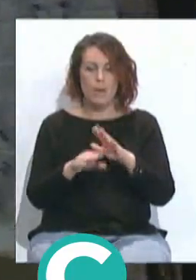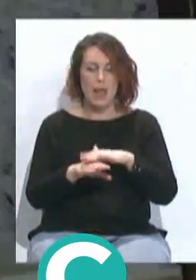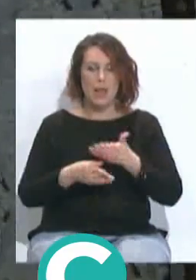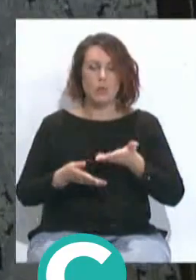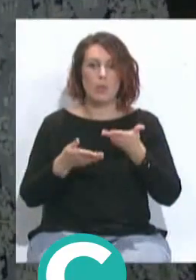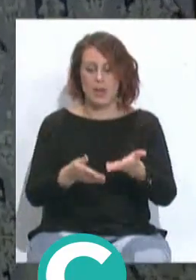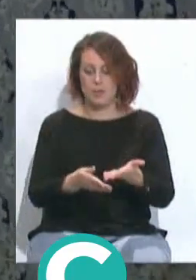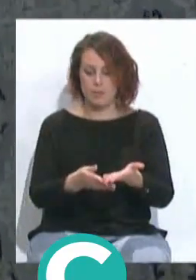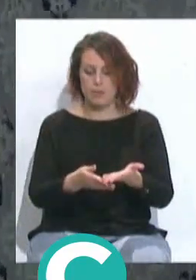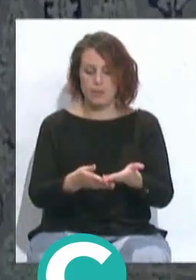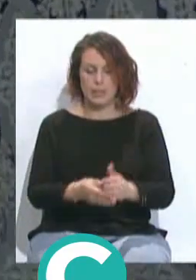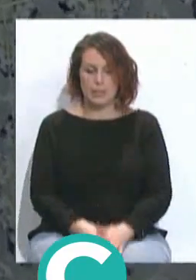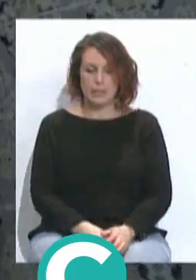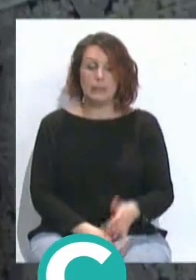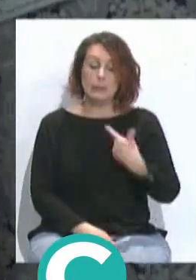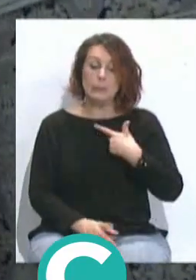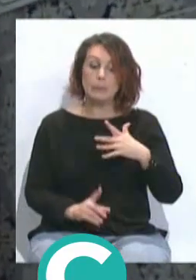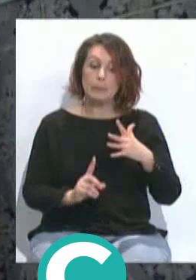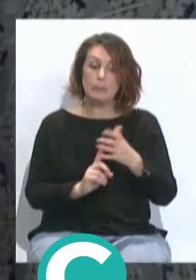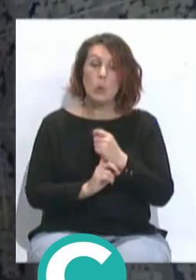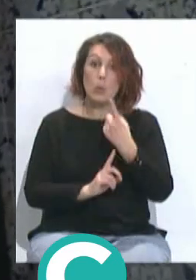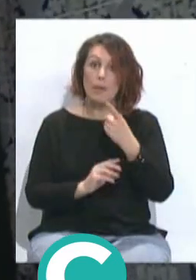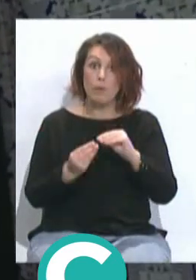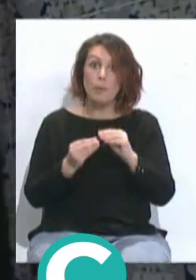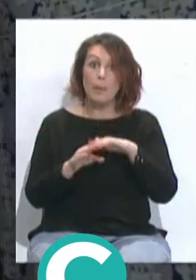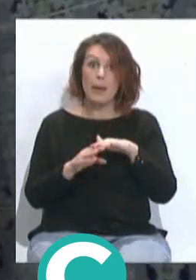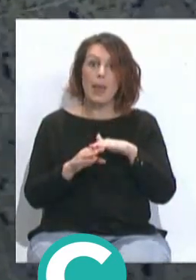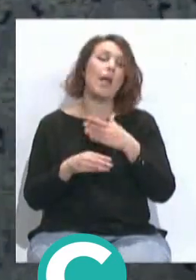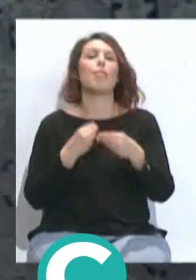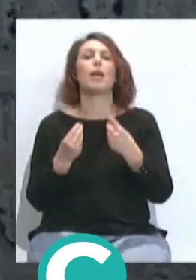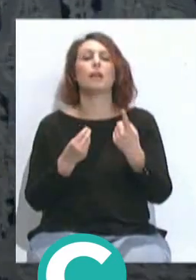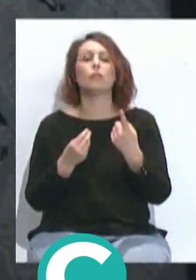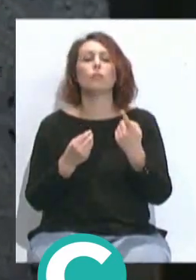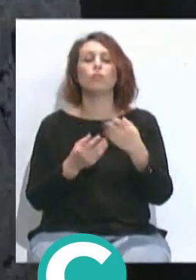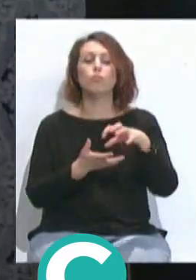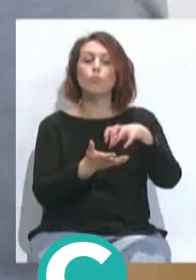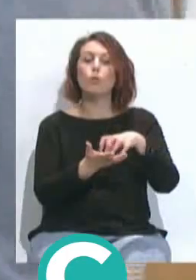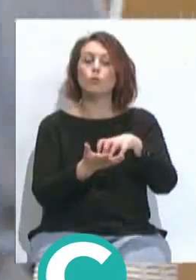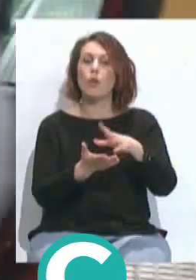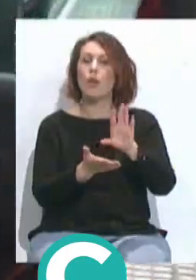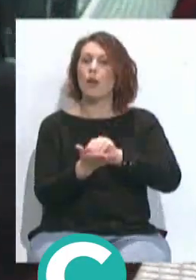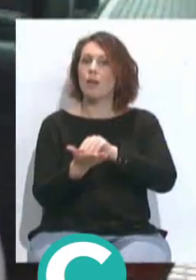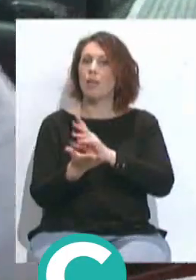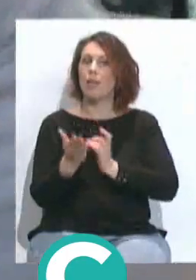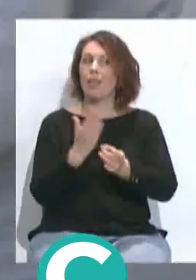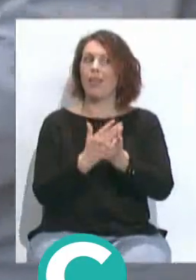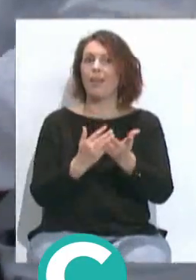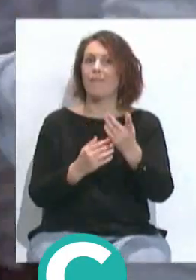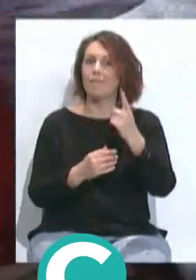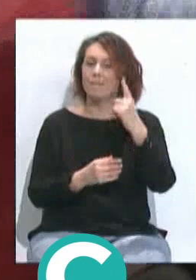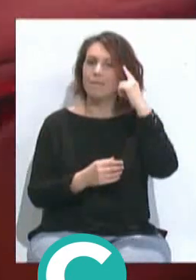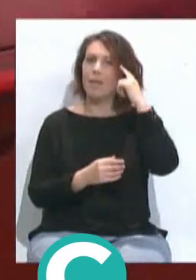y me lo conseguí una manera para hacer un punto de recogida para llevar los